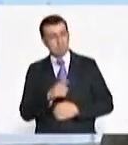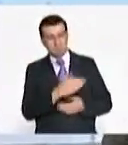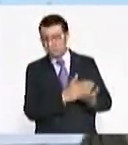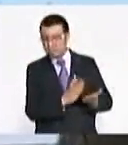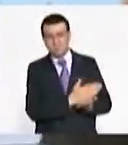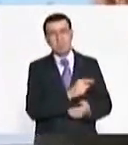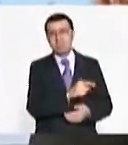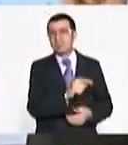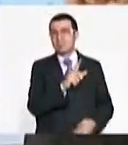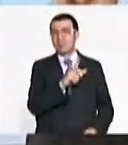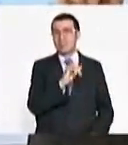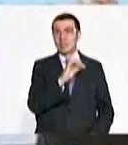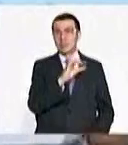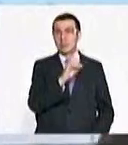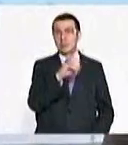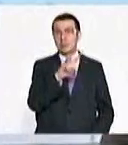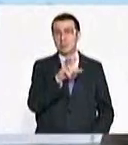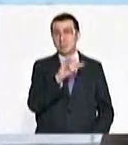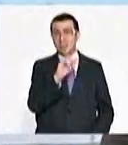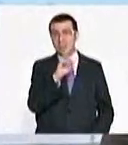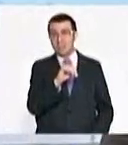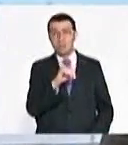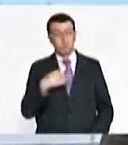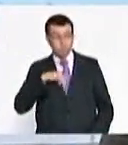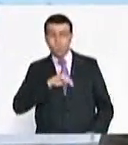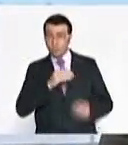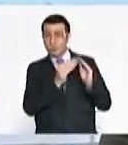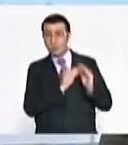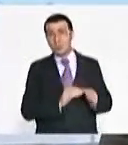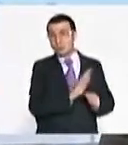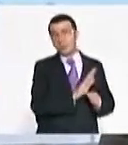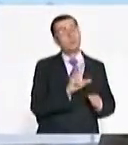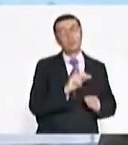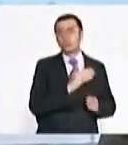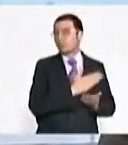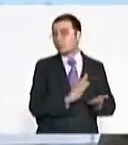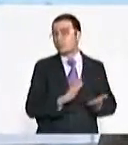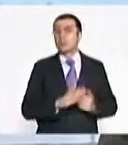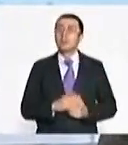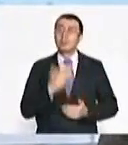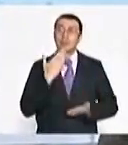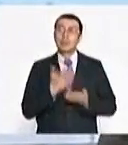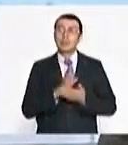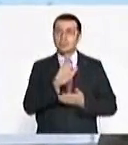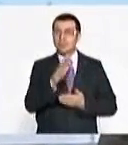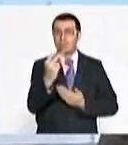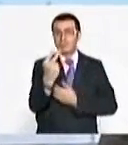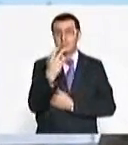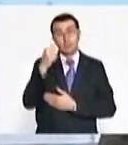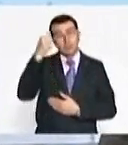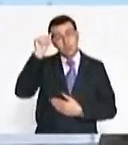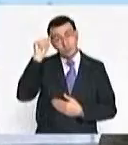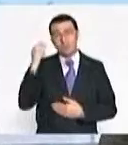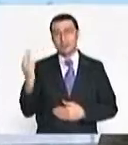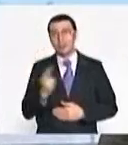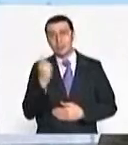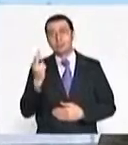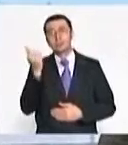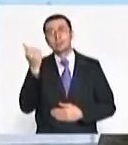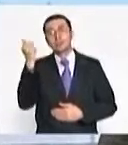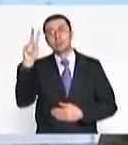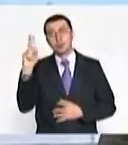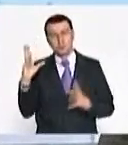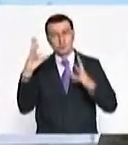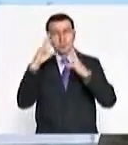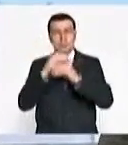los ofrecen, mirarán que ya no figura como Dr. Rojas. A todos ustedes, muchas gracias por estar con nosotros. No olviden remisión de este programa a las